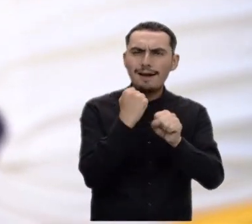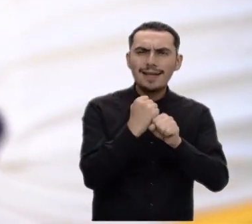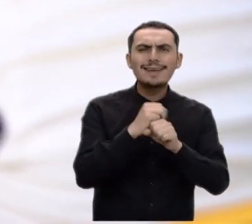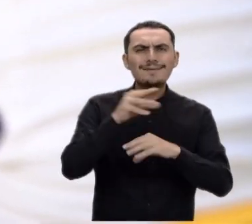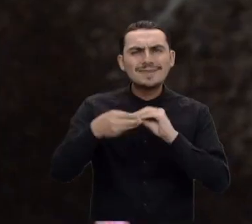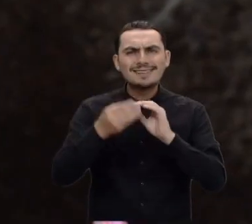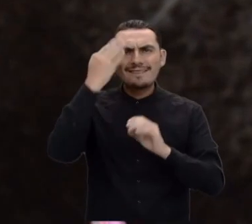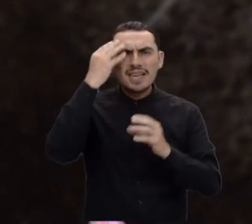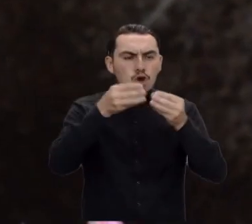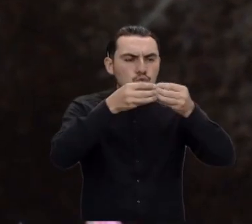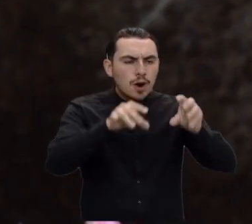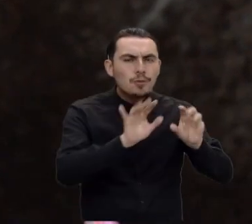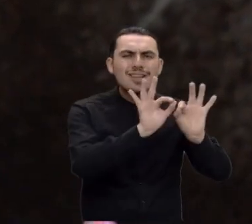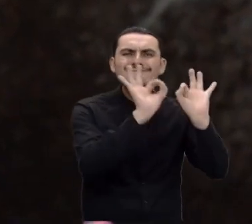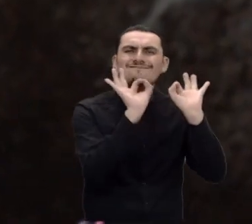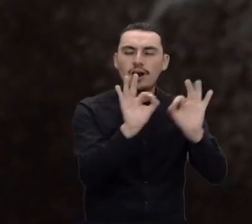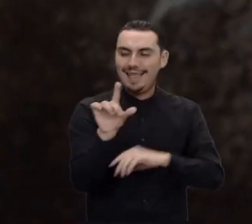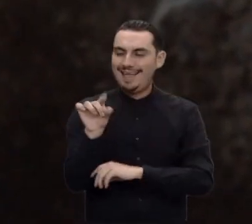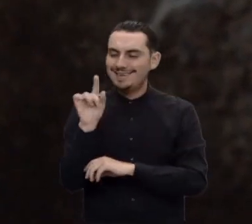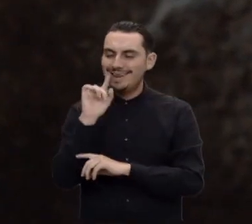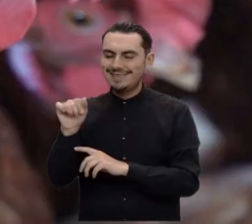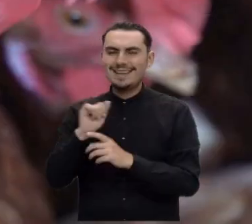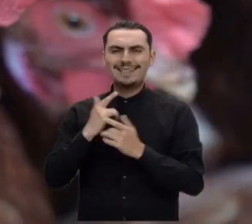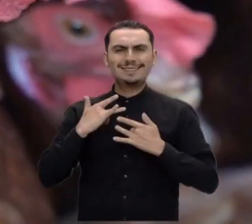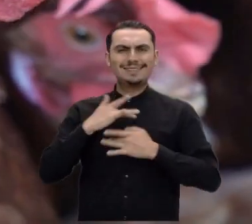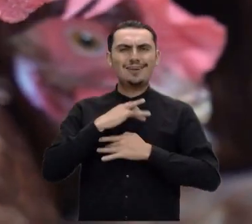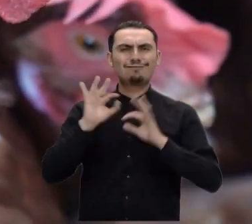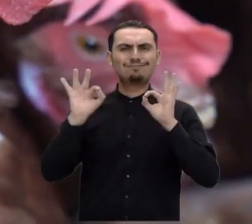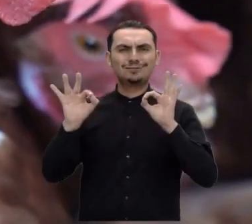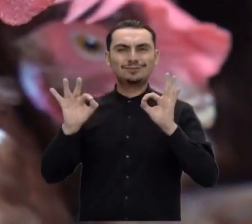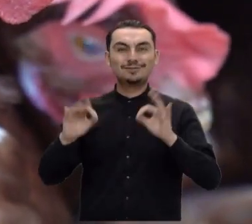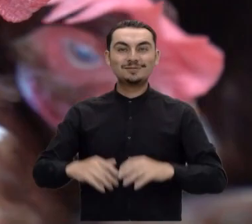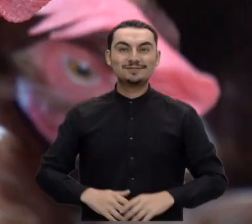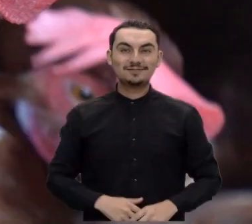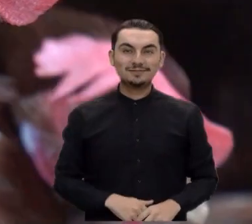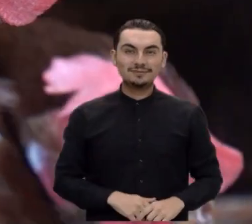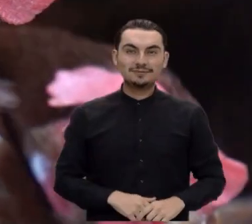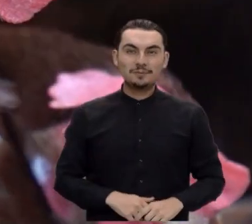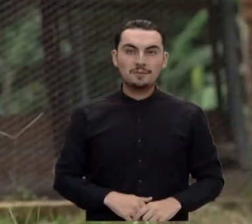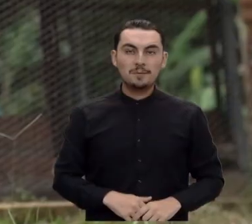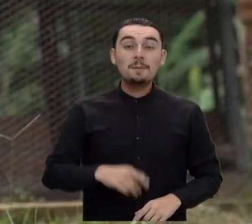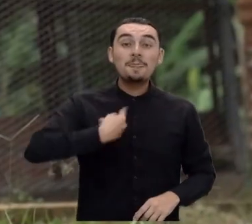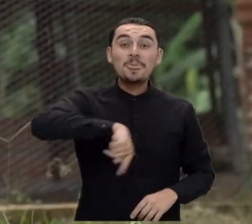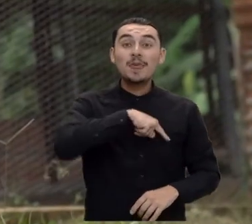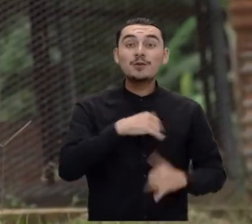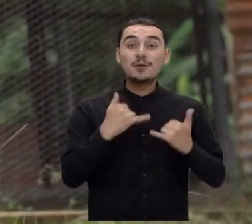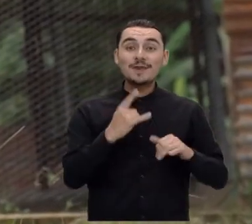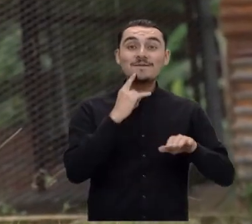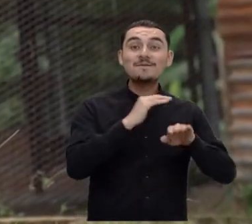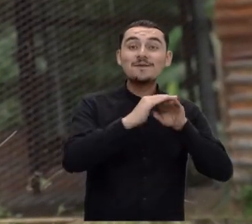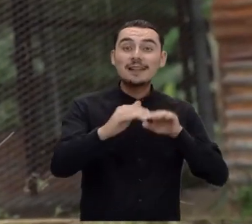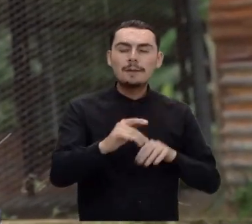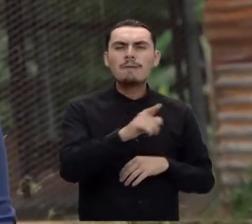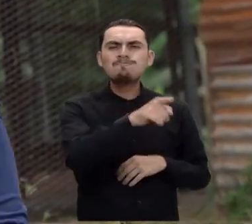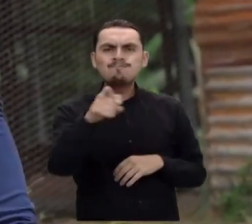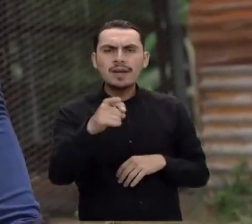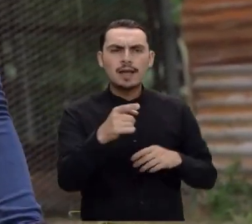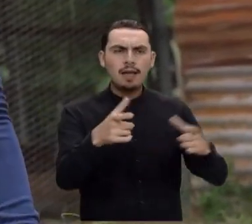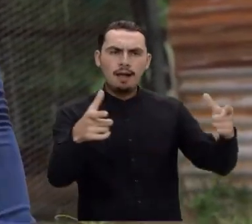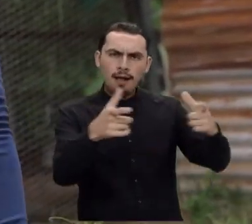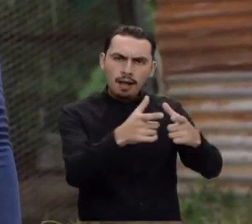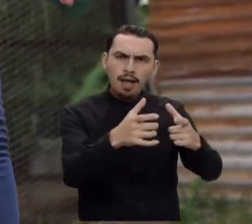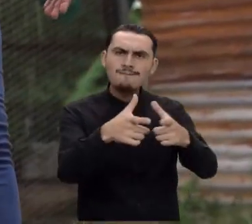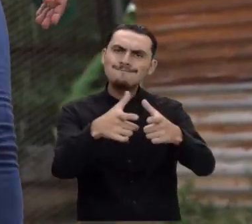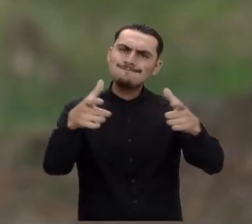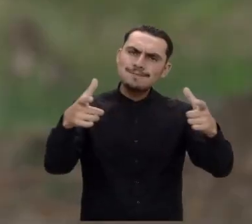y entregar huevos de campo y tener gallinas saludables. Nosotros estamos invitando pequeños y